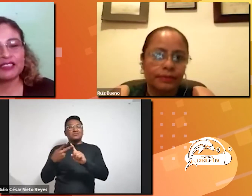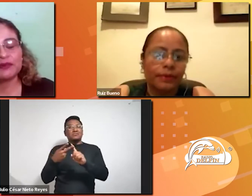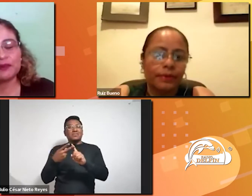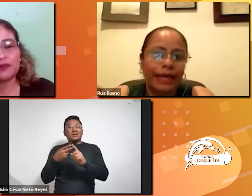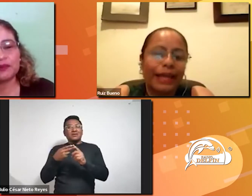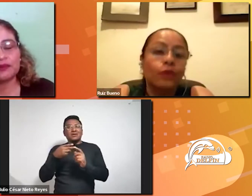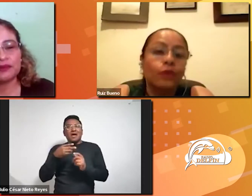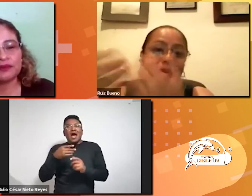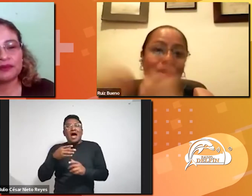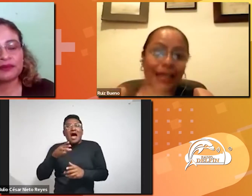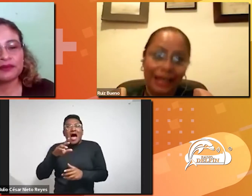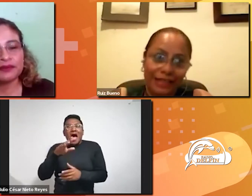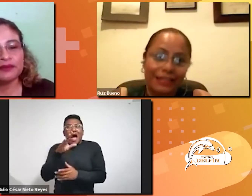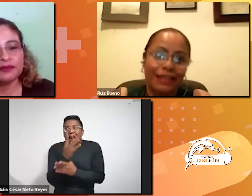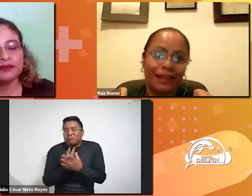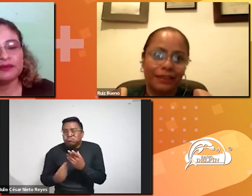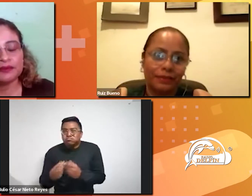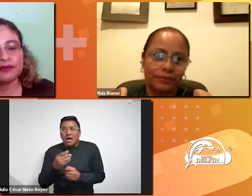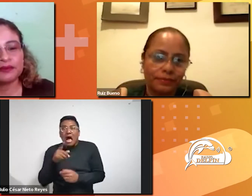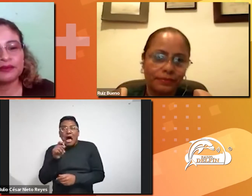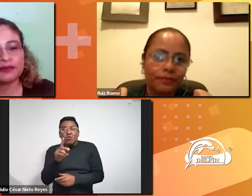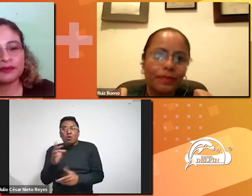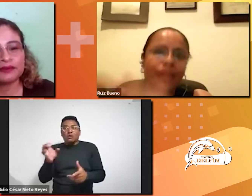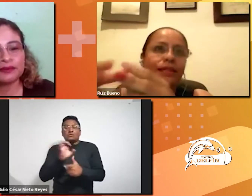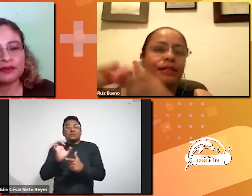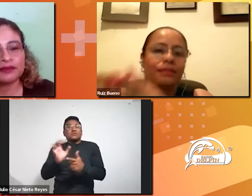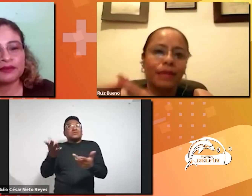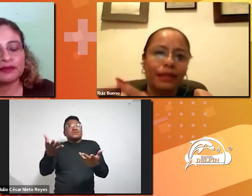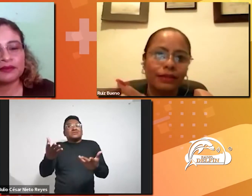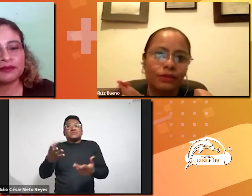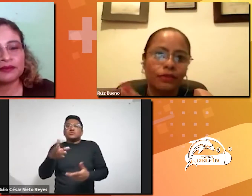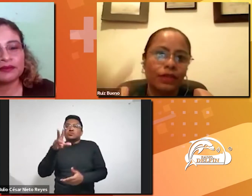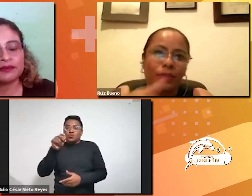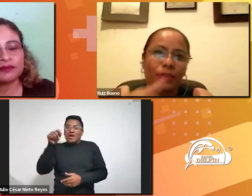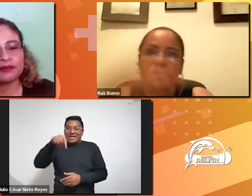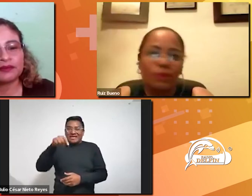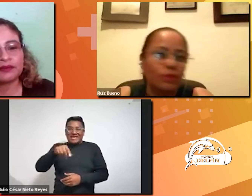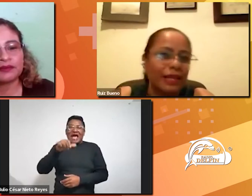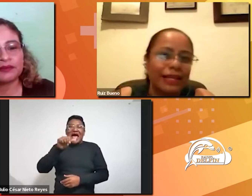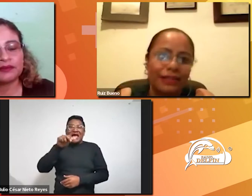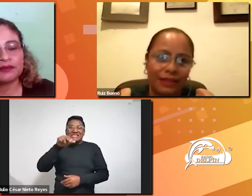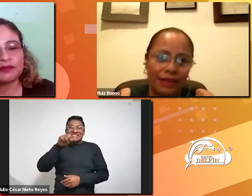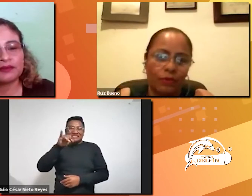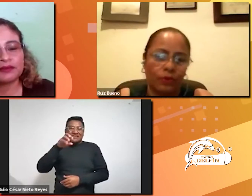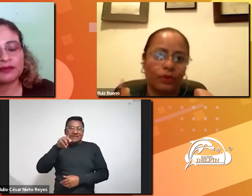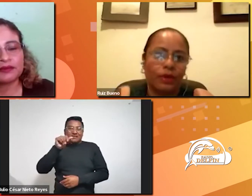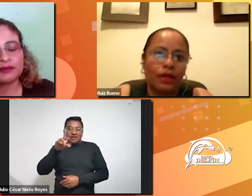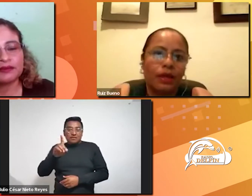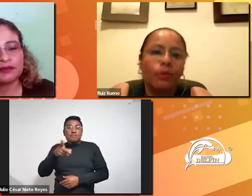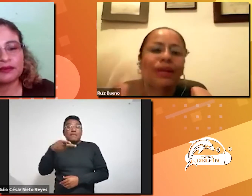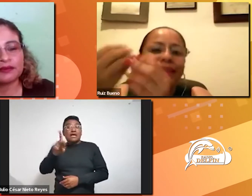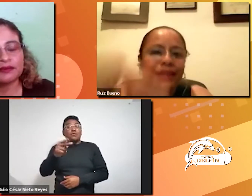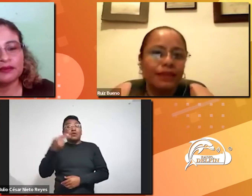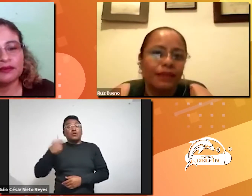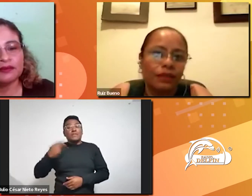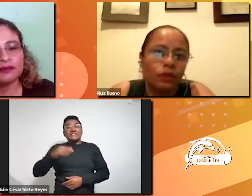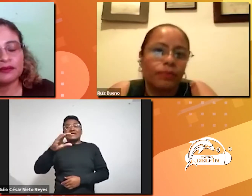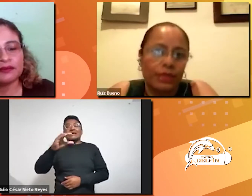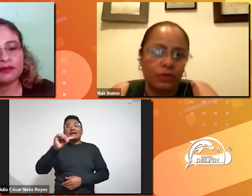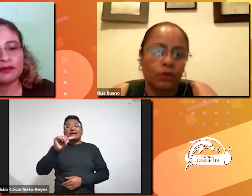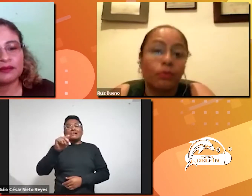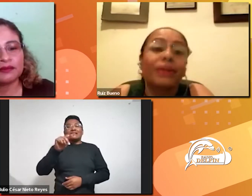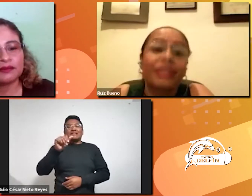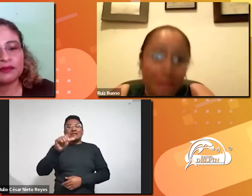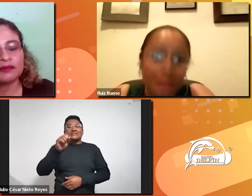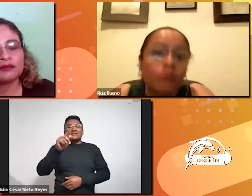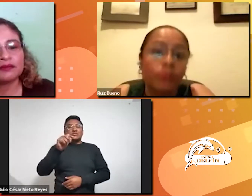fantasías que nos generan ansiedad y se les llama catastróficas porque nos vamos al extremo. ¿Por qué tienen tanto